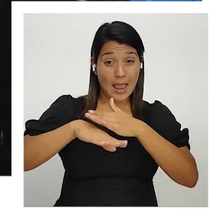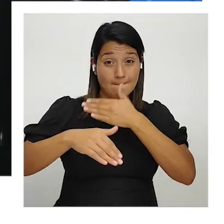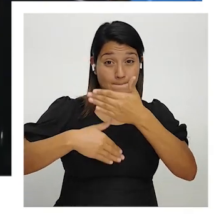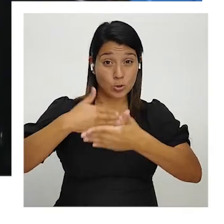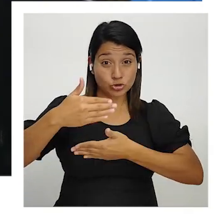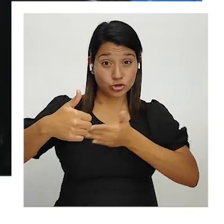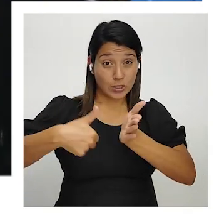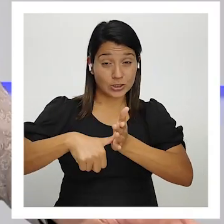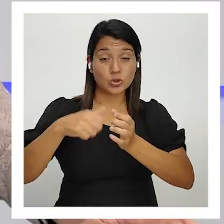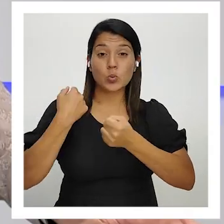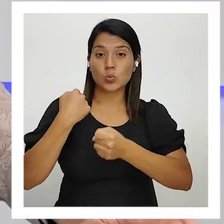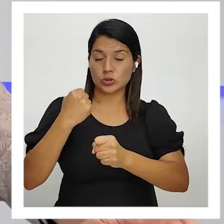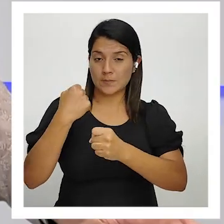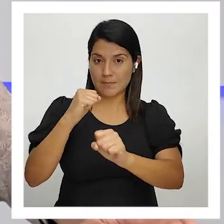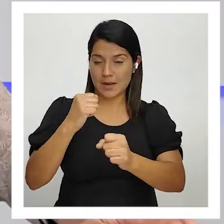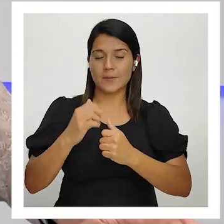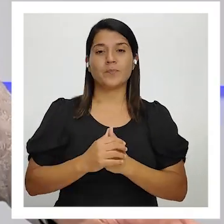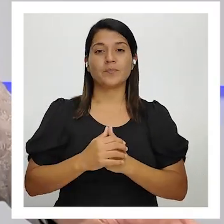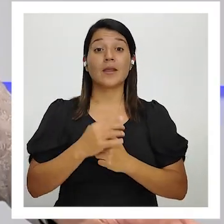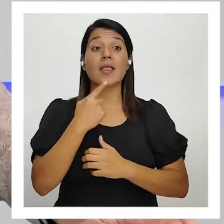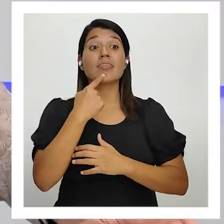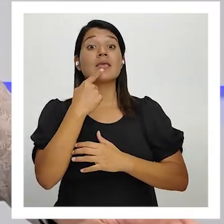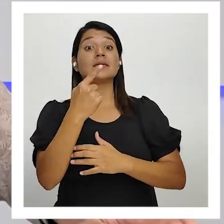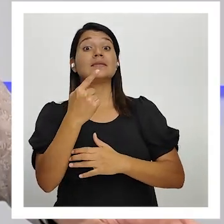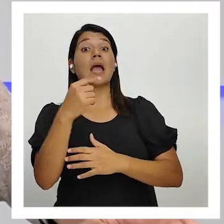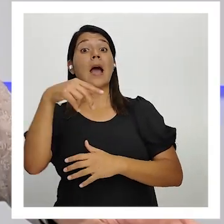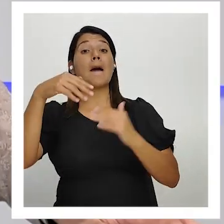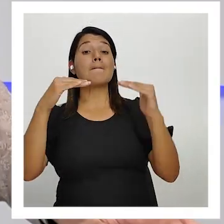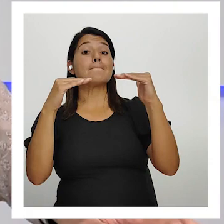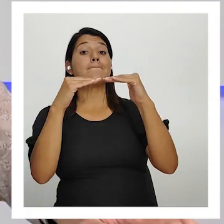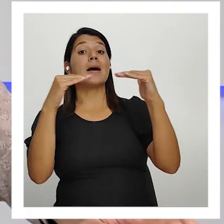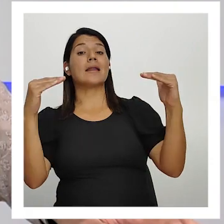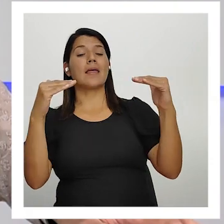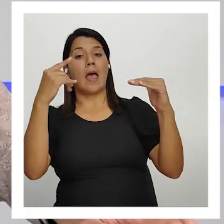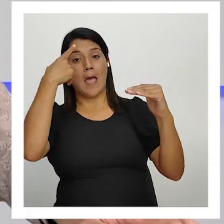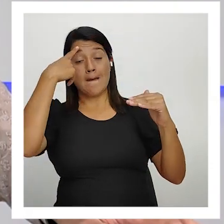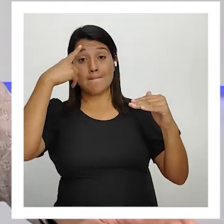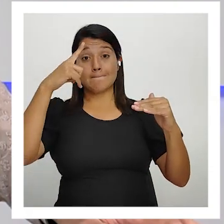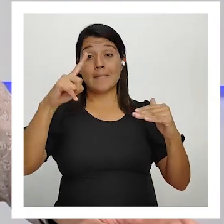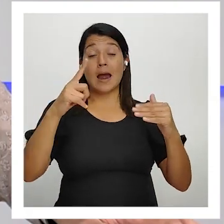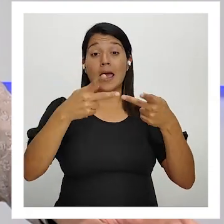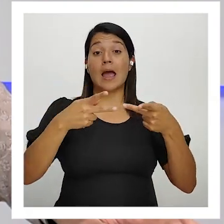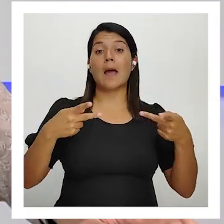decía, la paridad aplica para los puestos